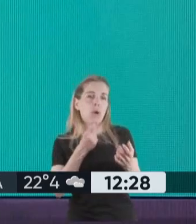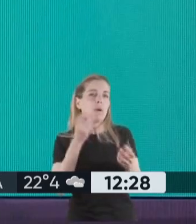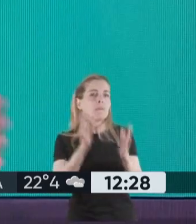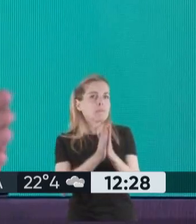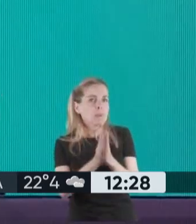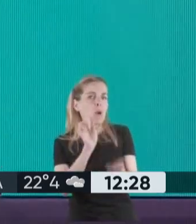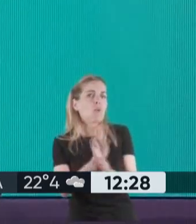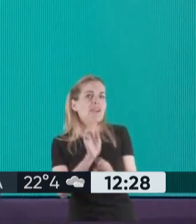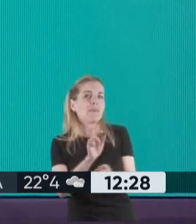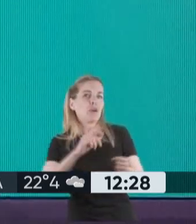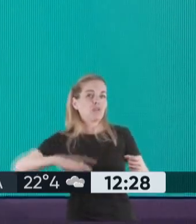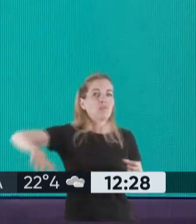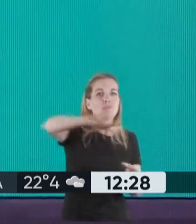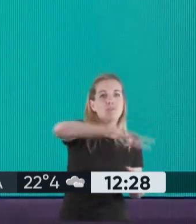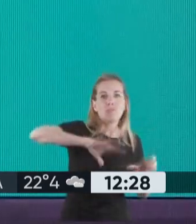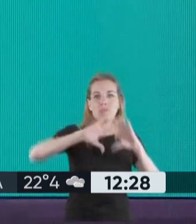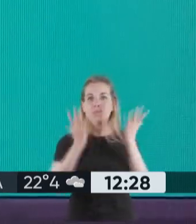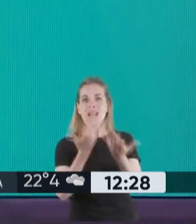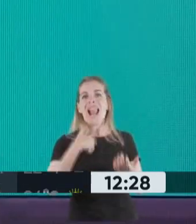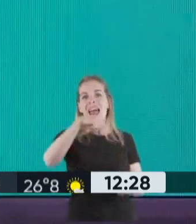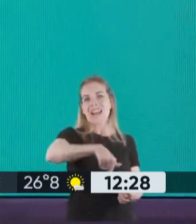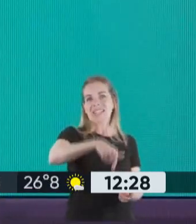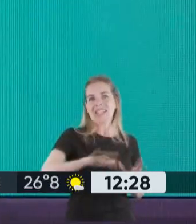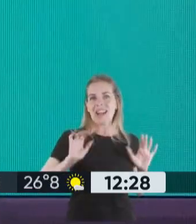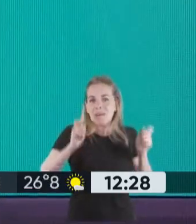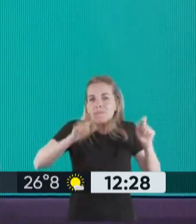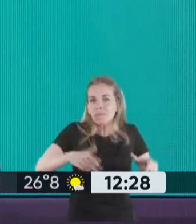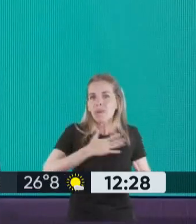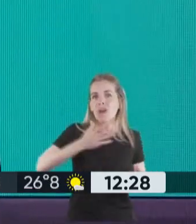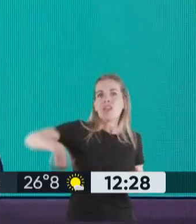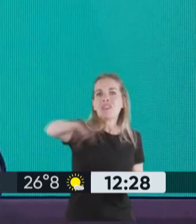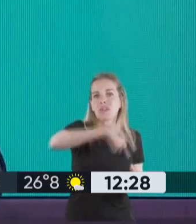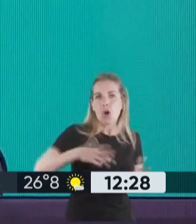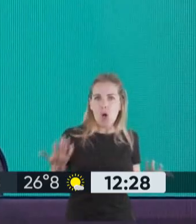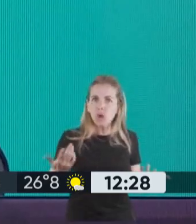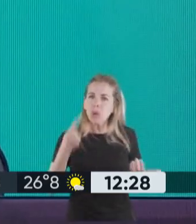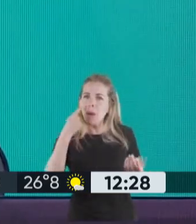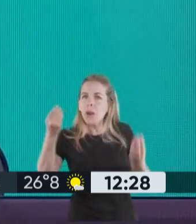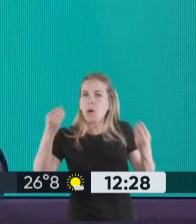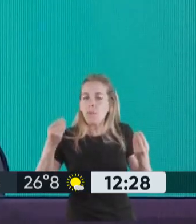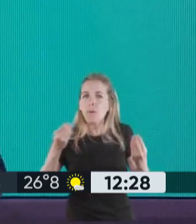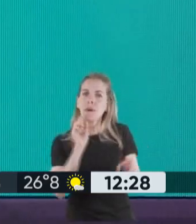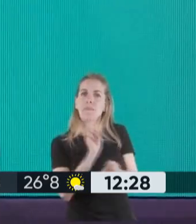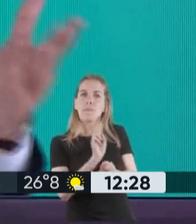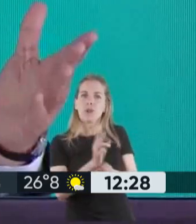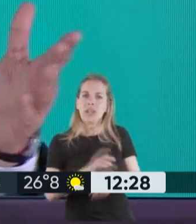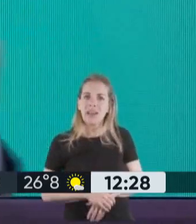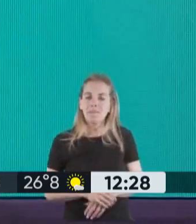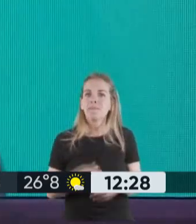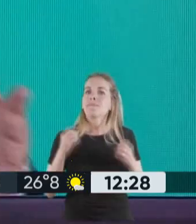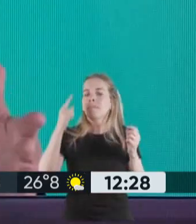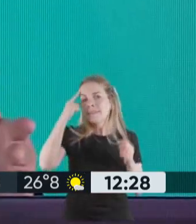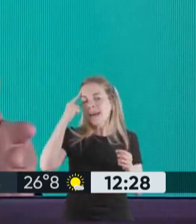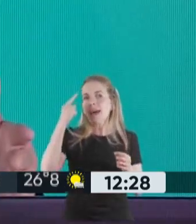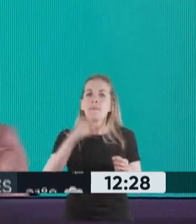Cuidemos entonces nuestra casa, que es la Argentina. Hagamos todo lo necesario porque vivamos